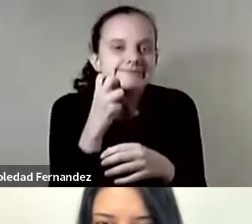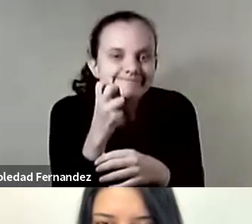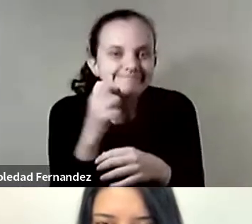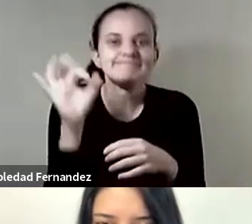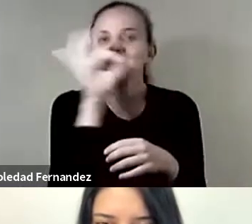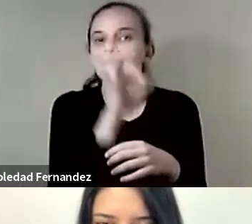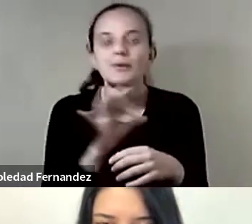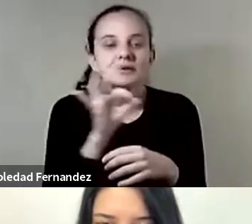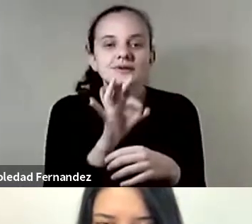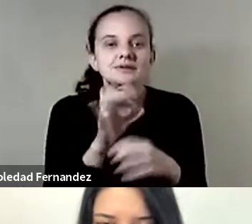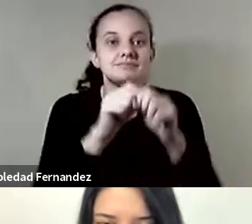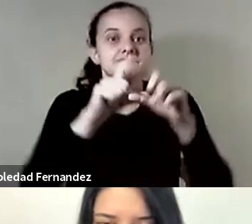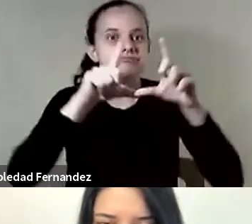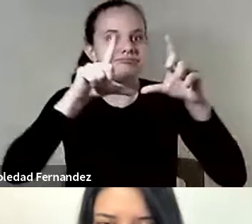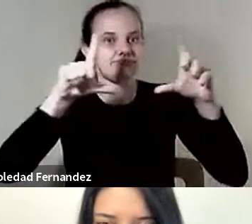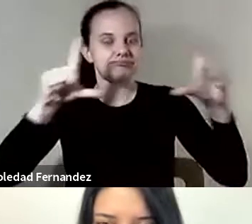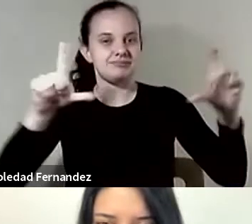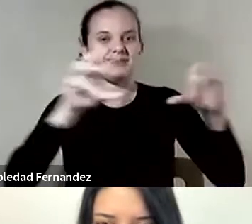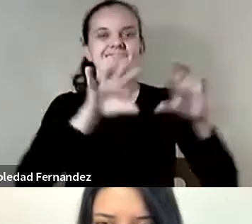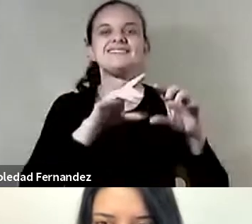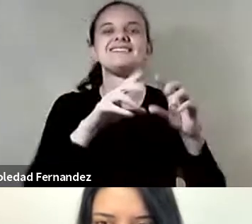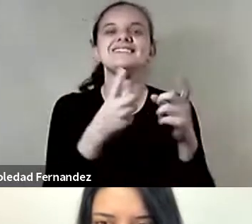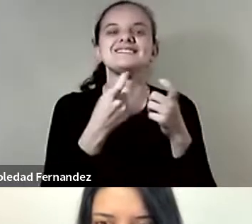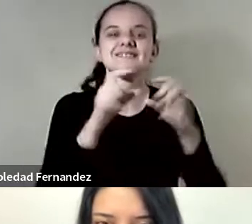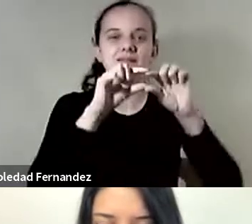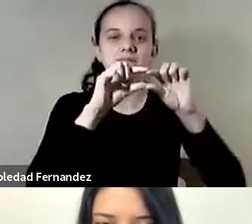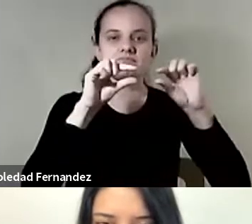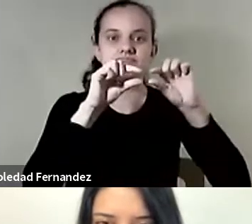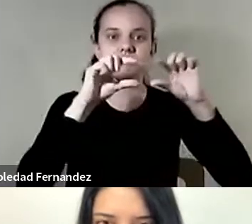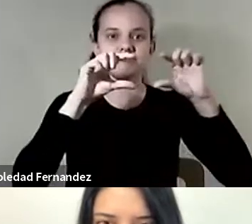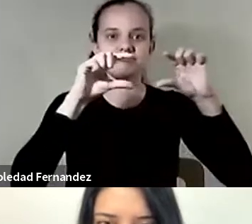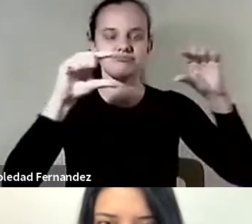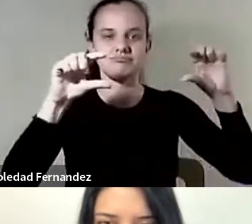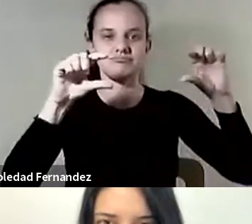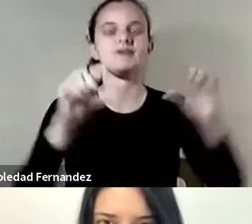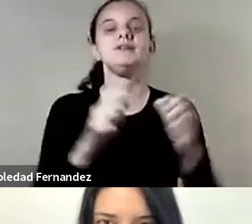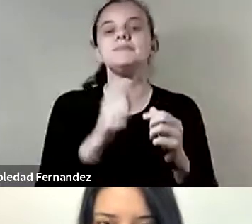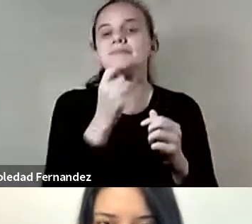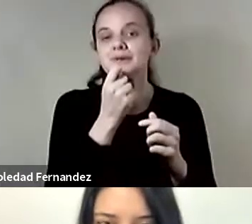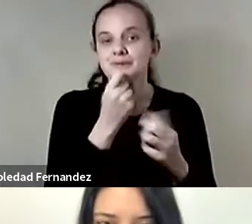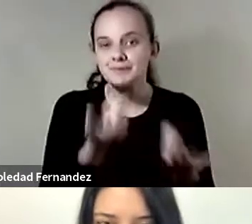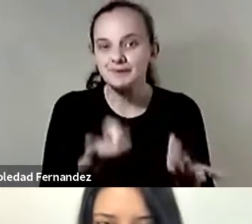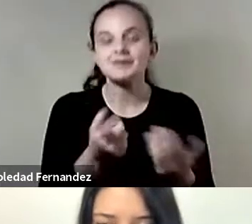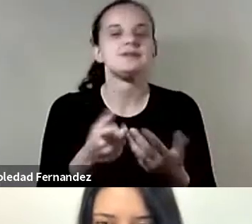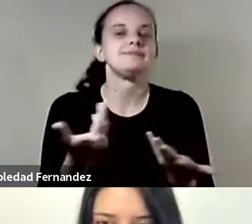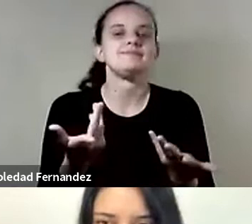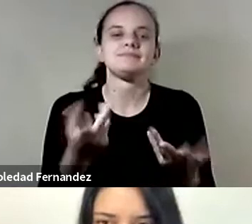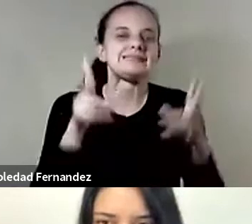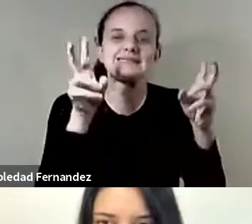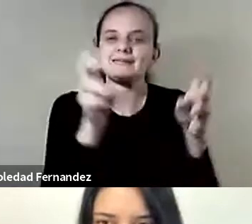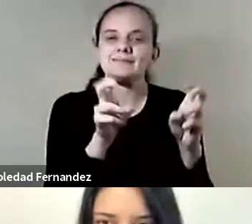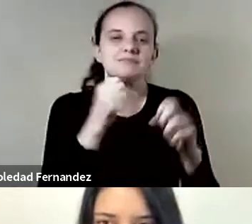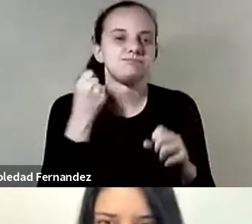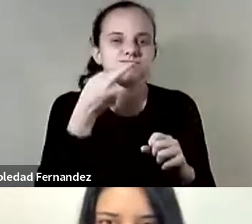probablemente necesitemos agrandar la letra en nuestros dispositivos móviles. En fin, es un tema muy